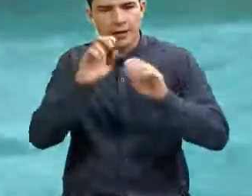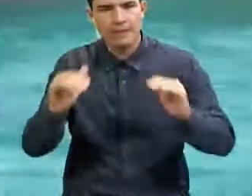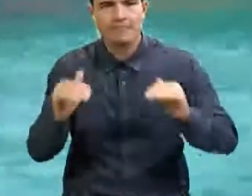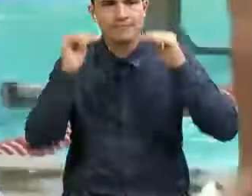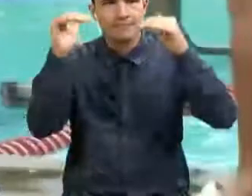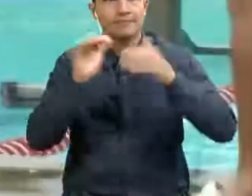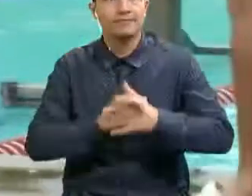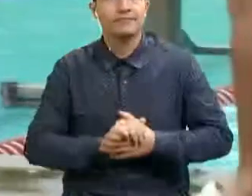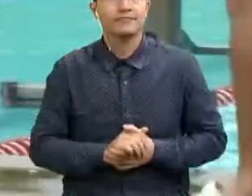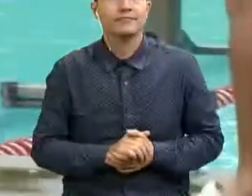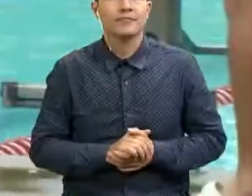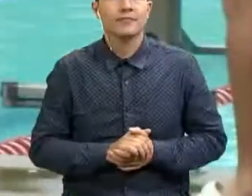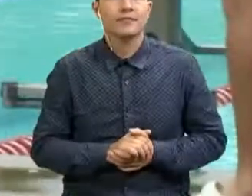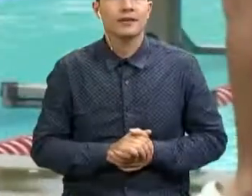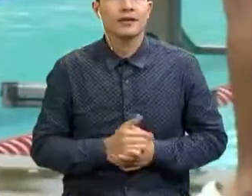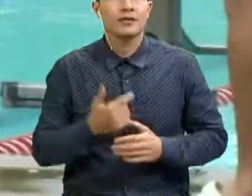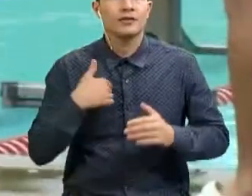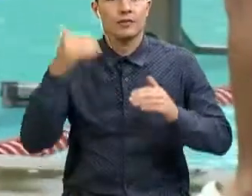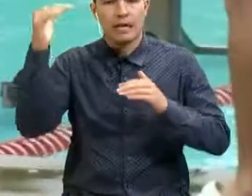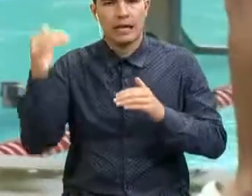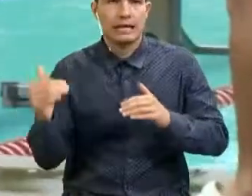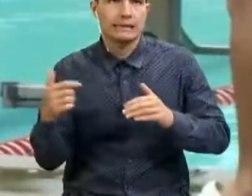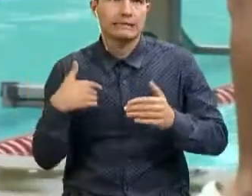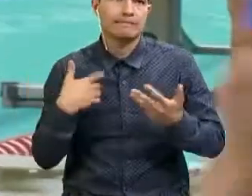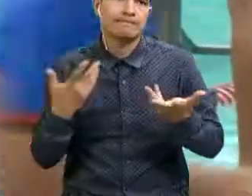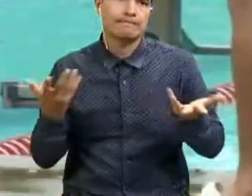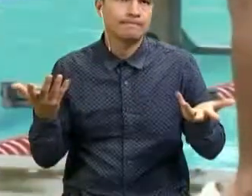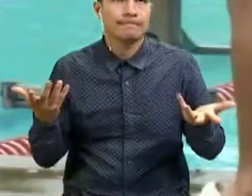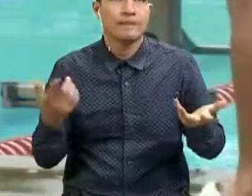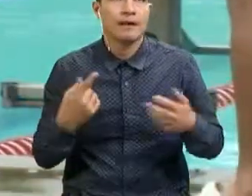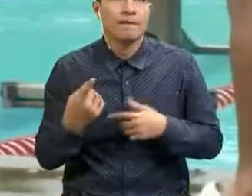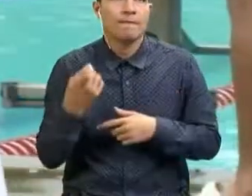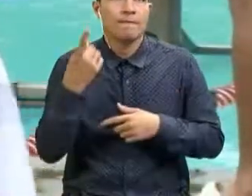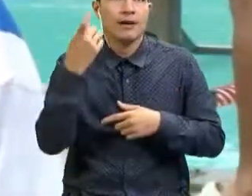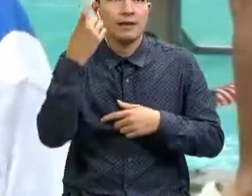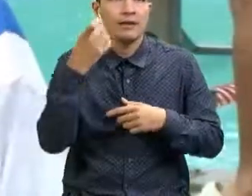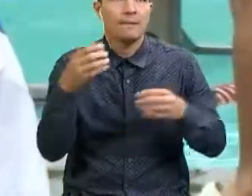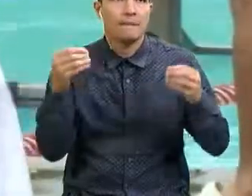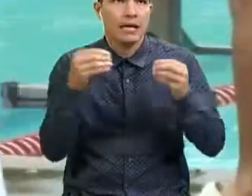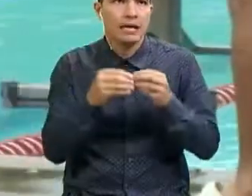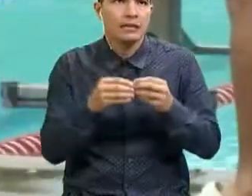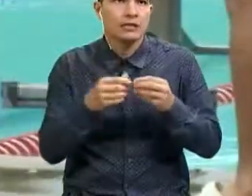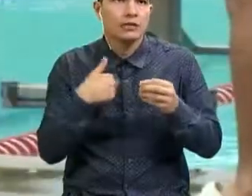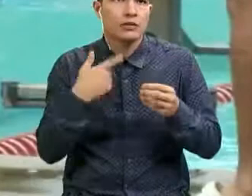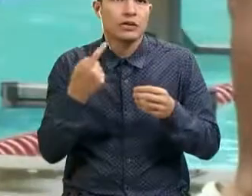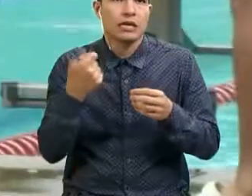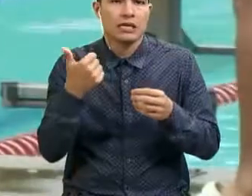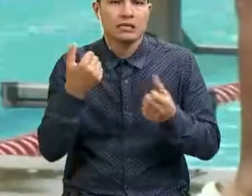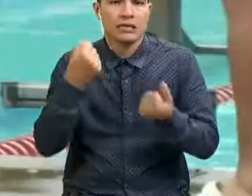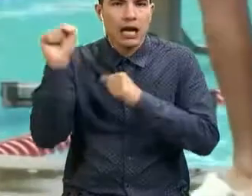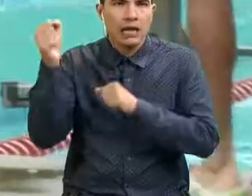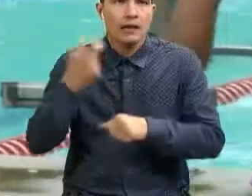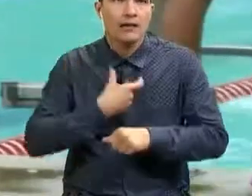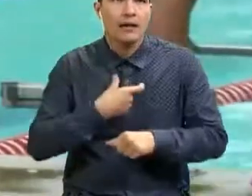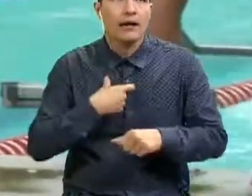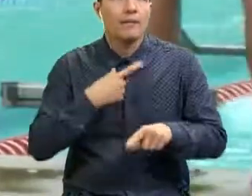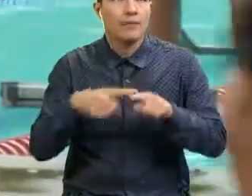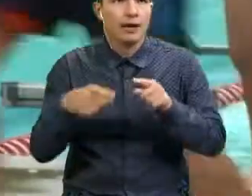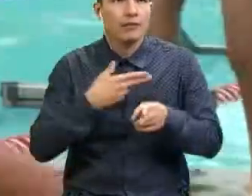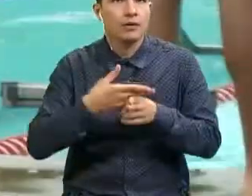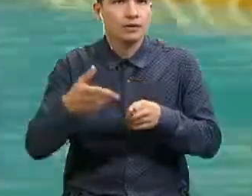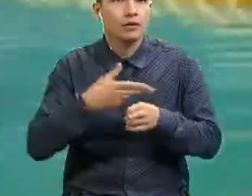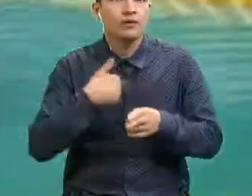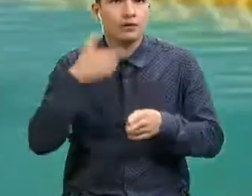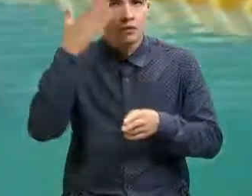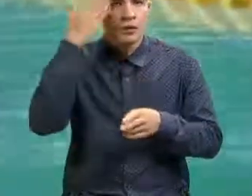competencia bajé mis marcas y pues faltó un poquito para la medalla pero próximamente sé que podré cumplir